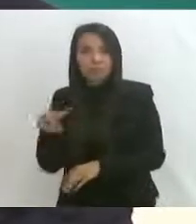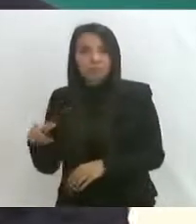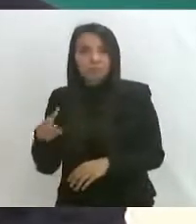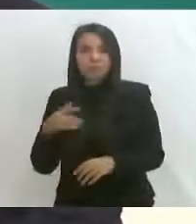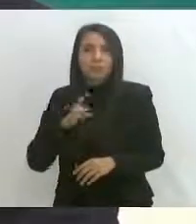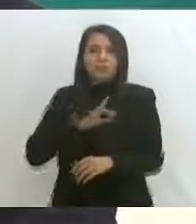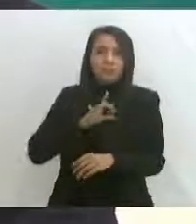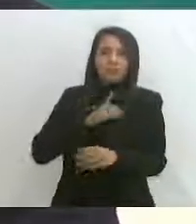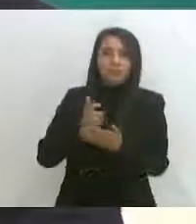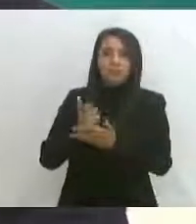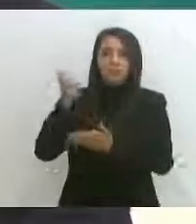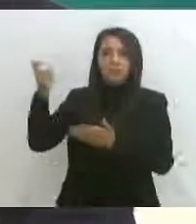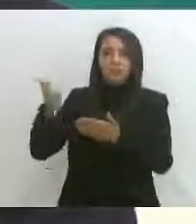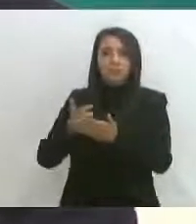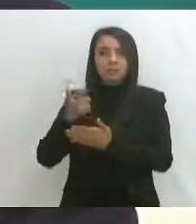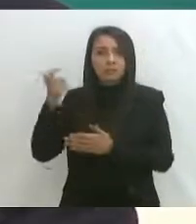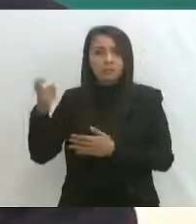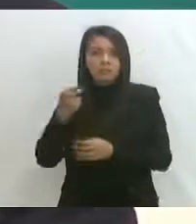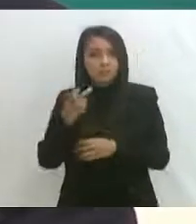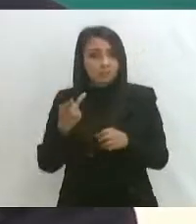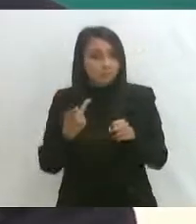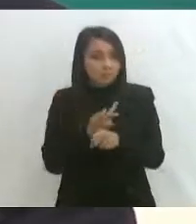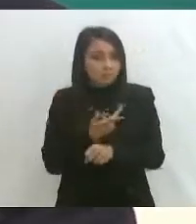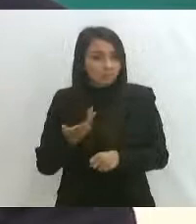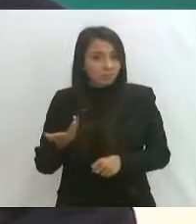Esto pasaba en Nayarit,